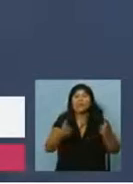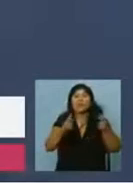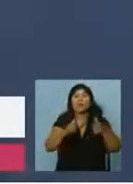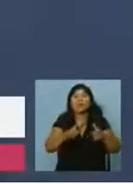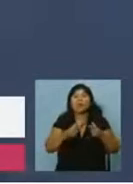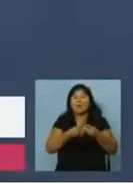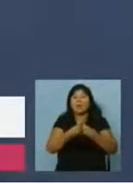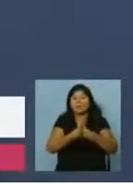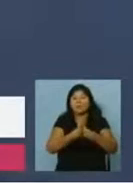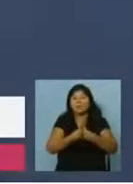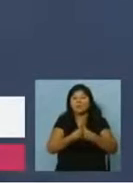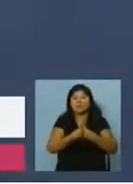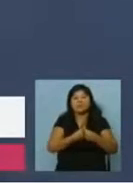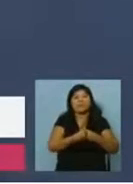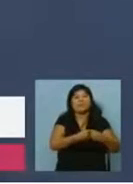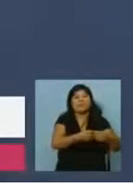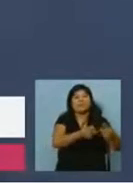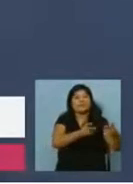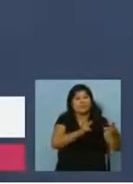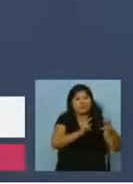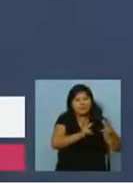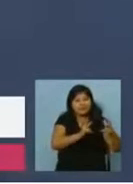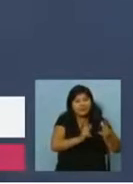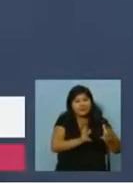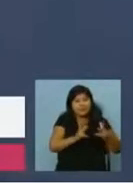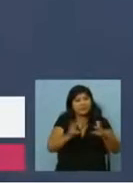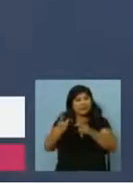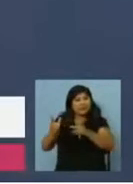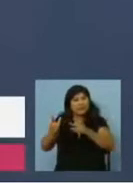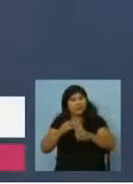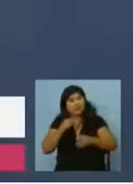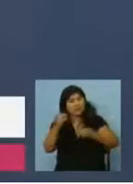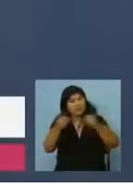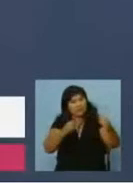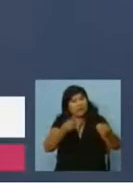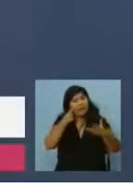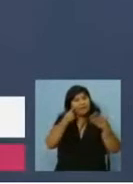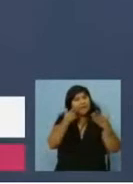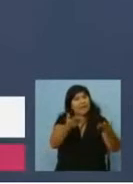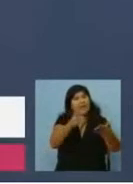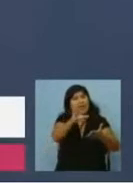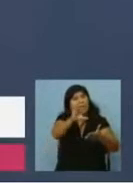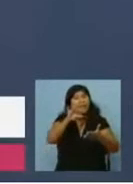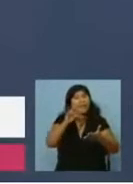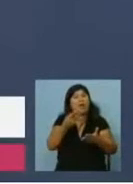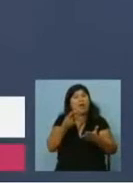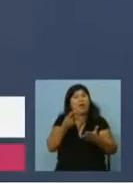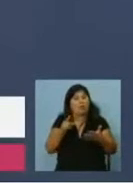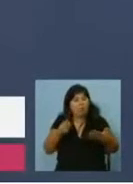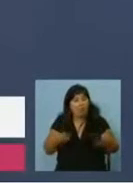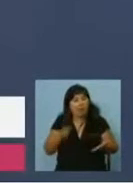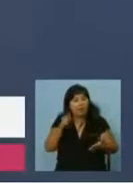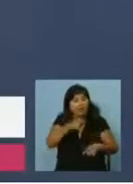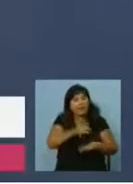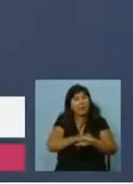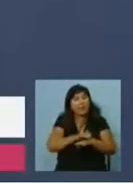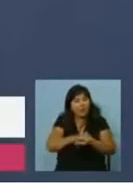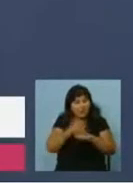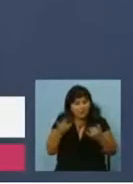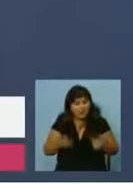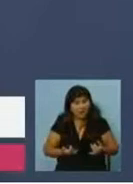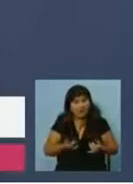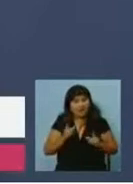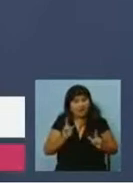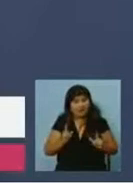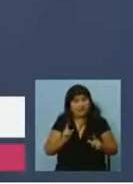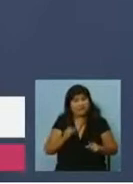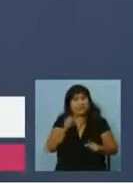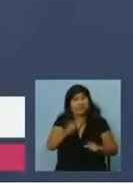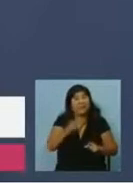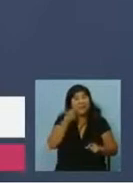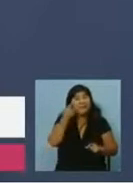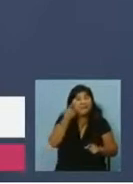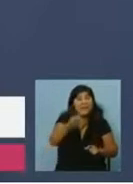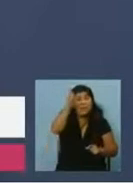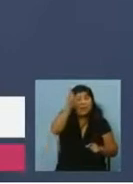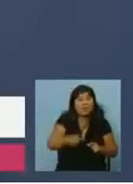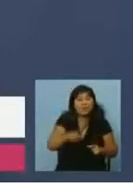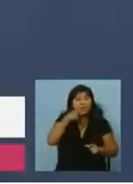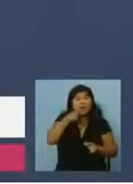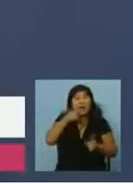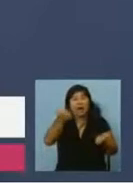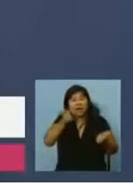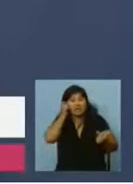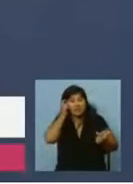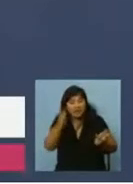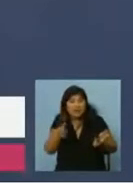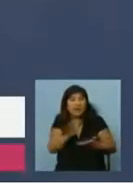los candidatos que se exponen al público tienen las respuestas o las ideas o las soluciones a